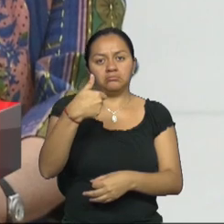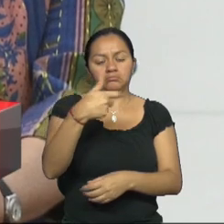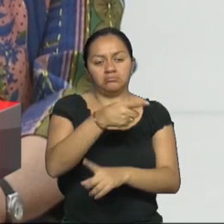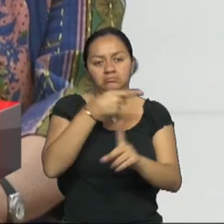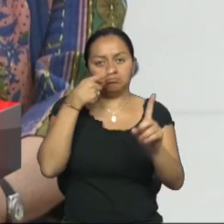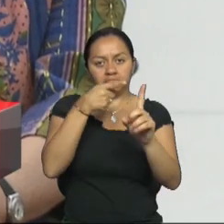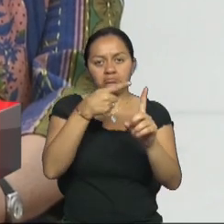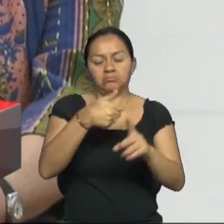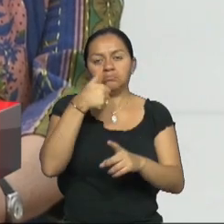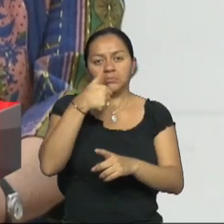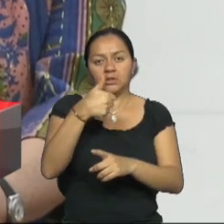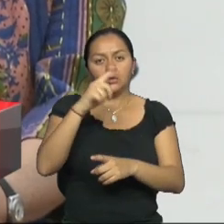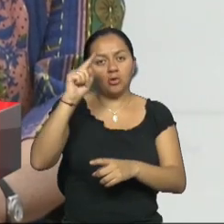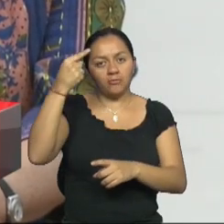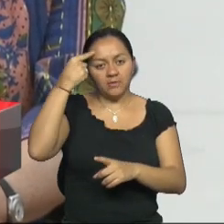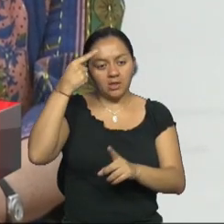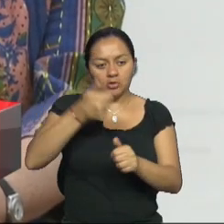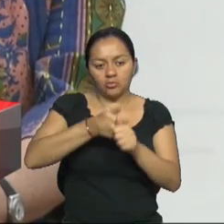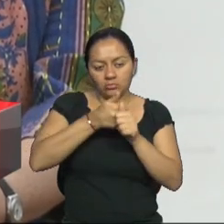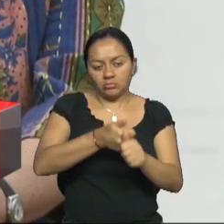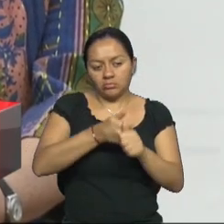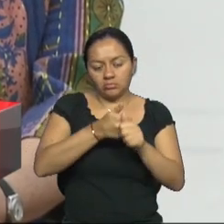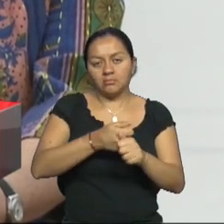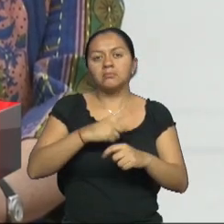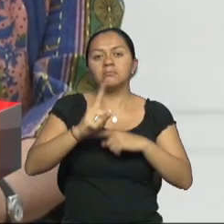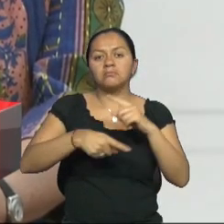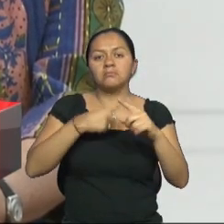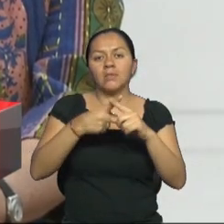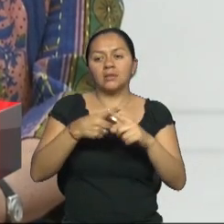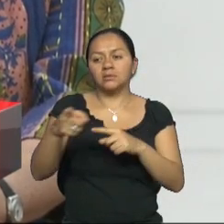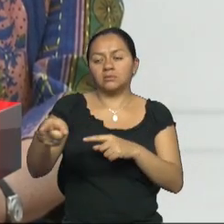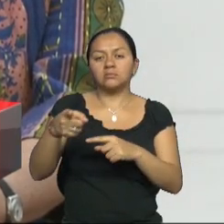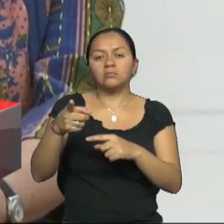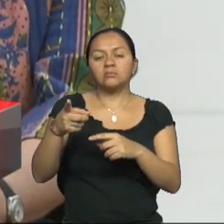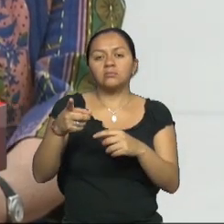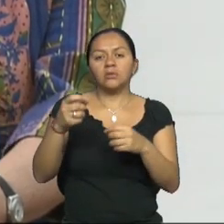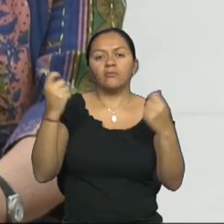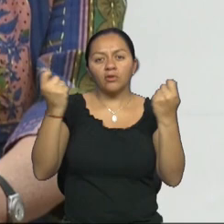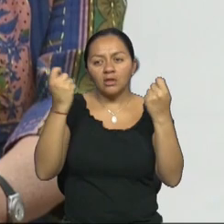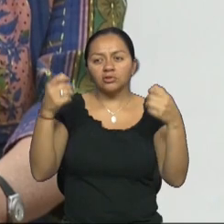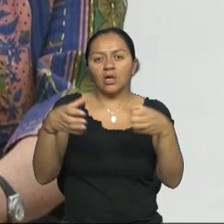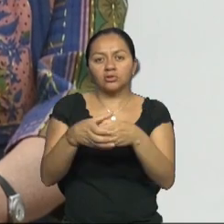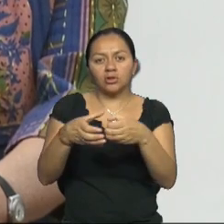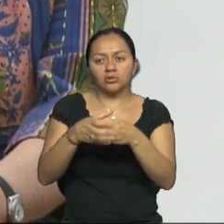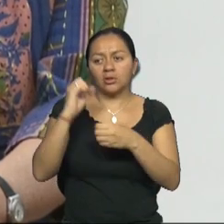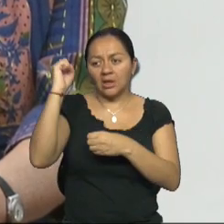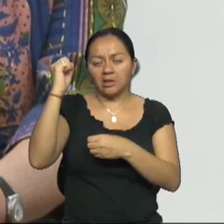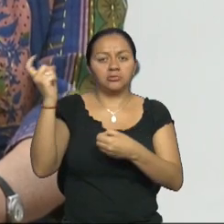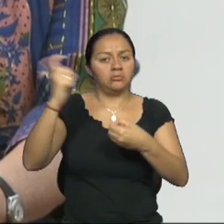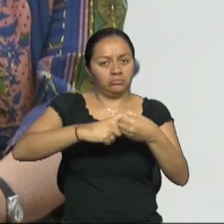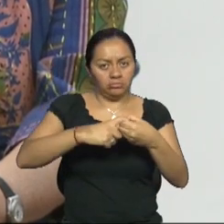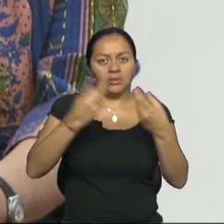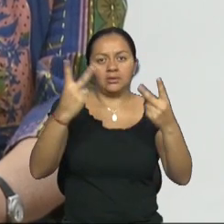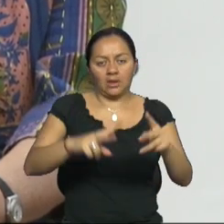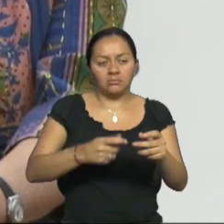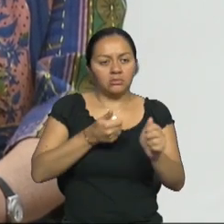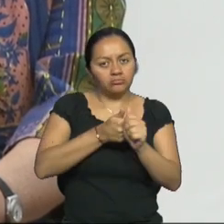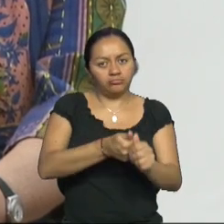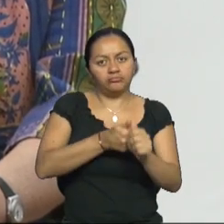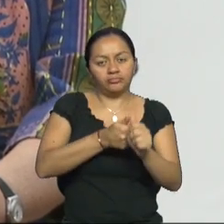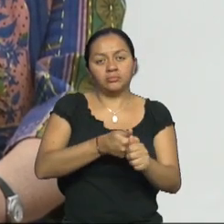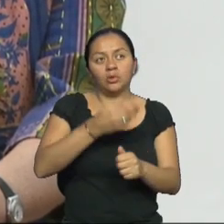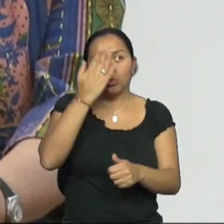involucramiento también del gobierno y de las organizaciones de personas con discapacidad. Pero en Cuba la RBC